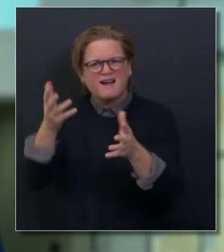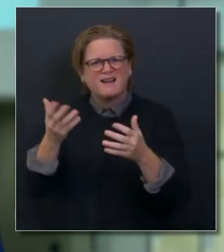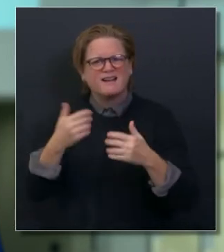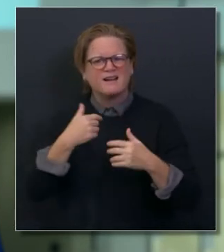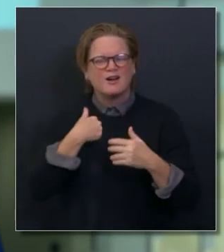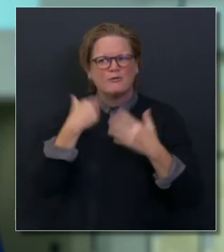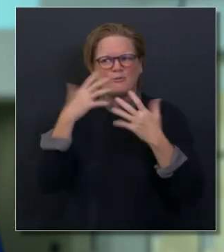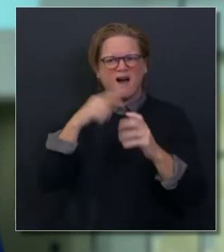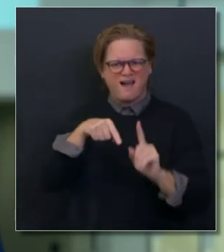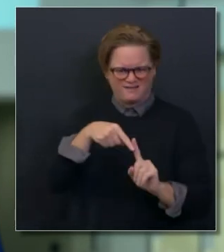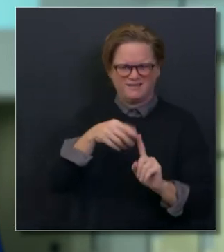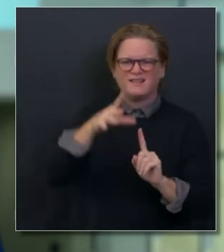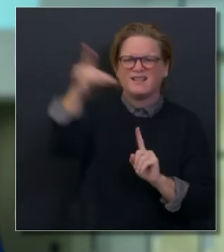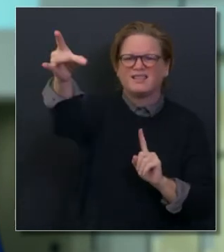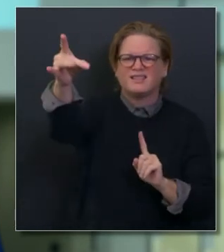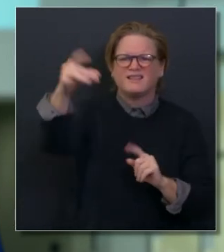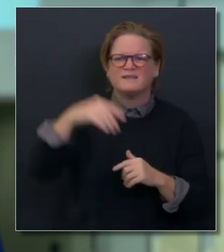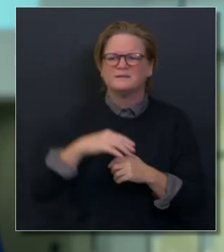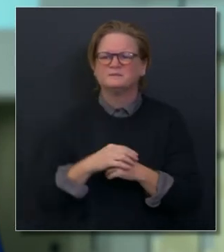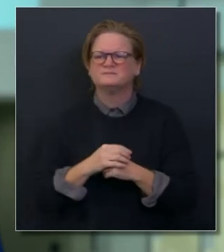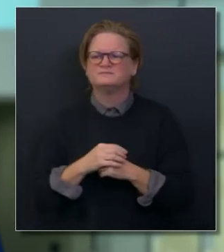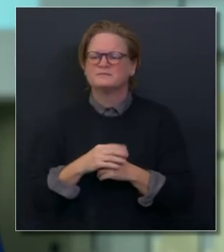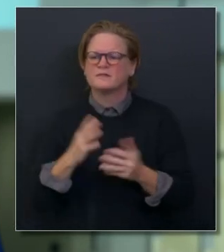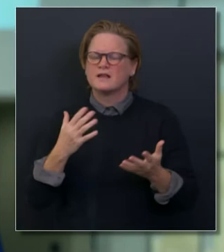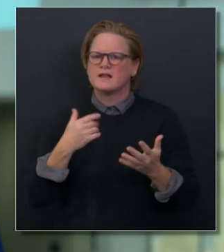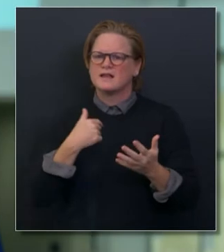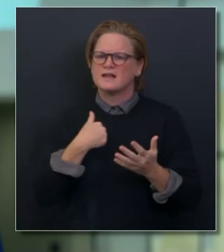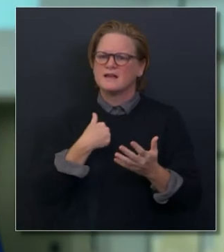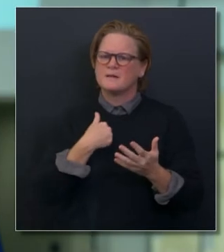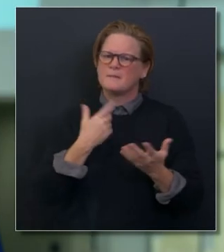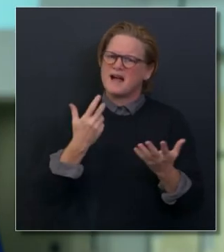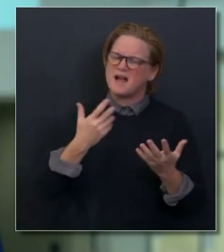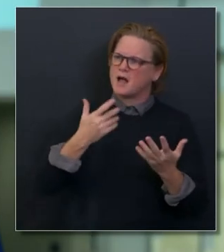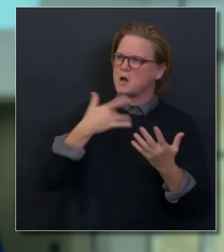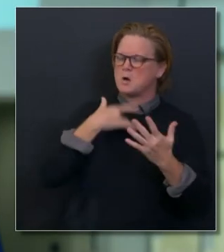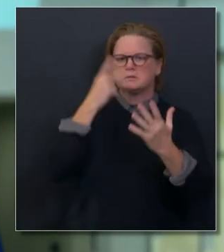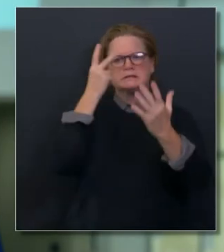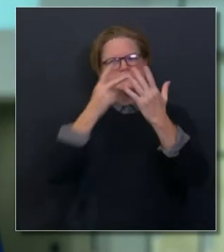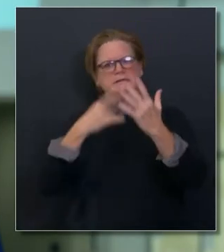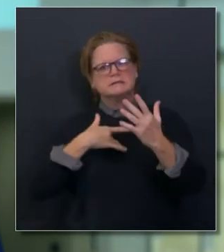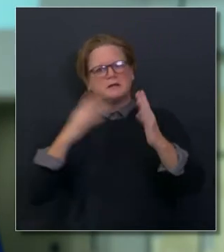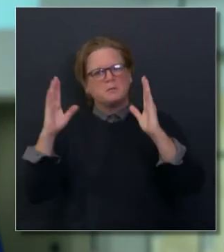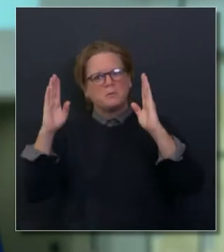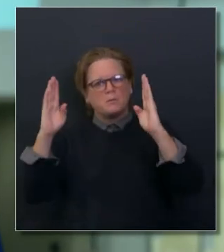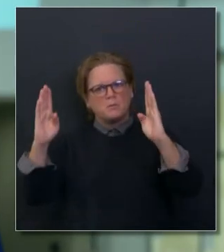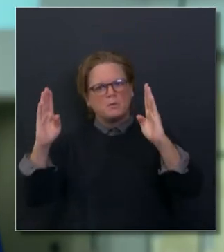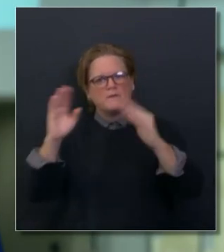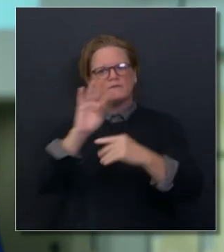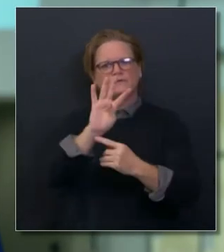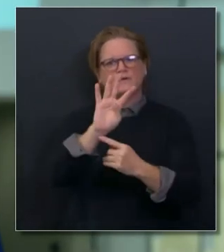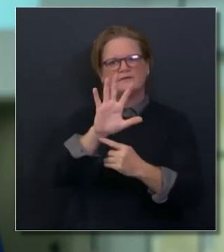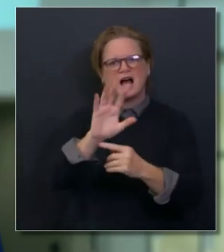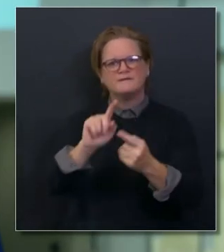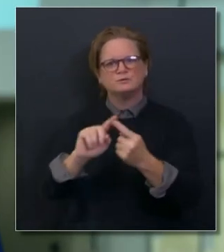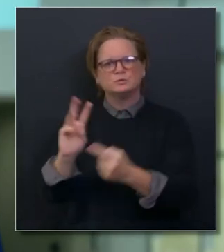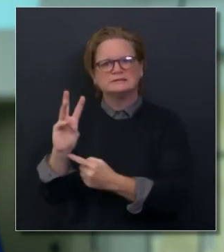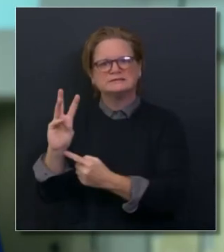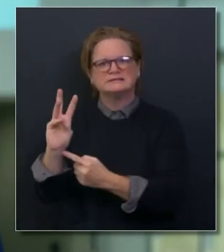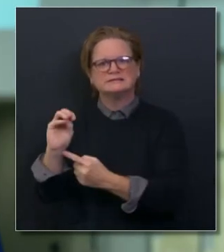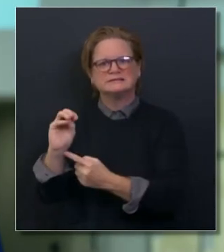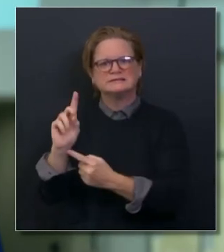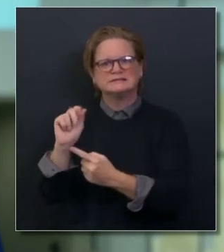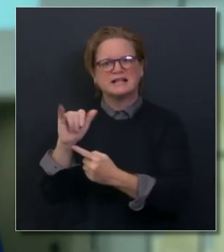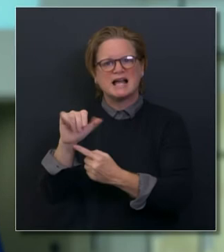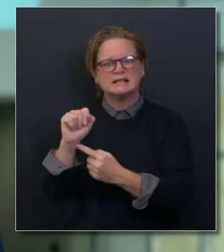60 días planeamos de que esto va a ser esa cantidad de tiempo. Sí, tomamos decisiones hoy antes de que el sistema